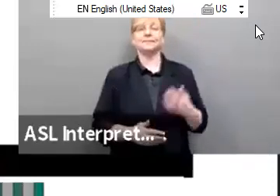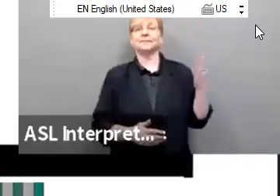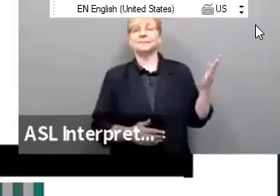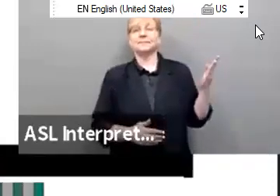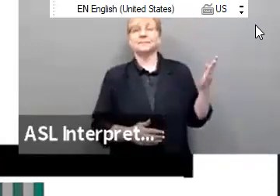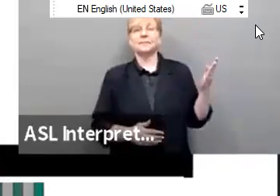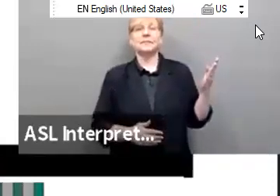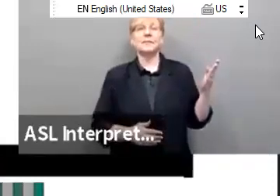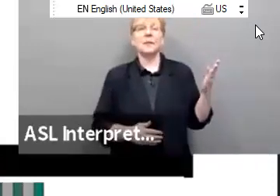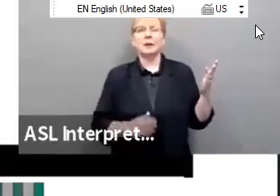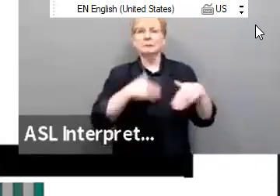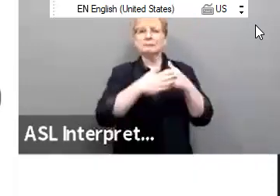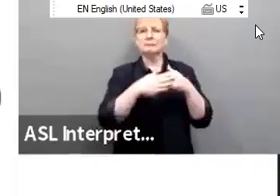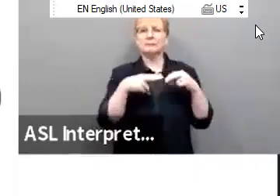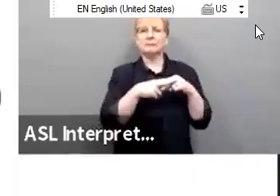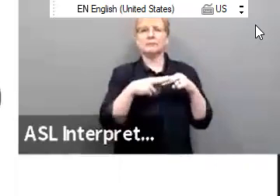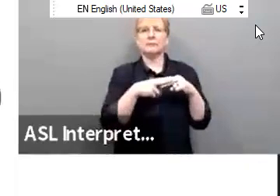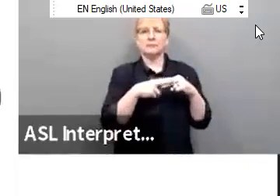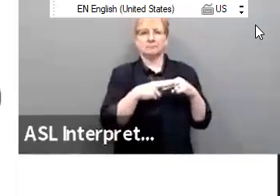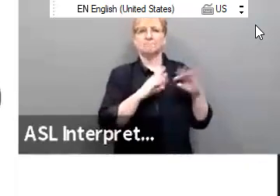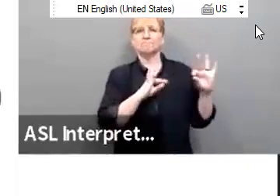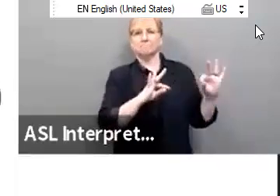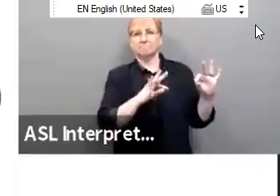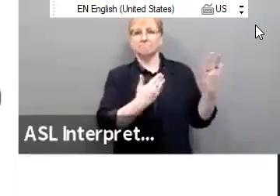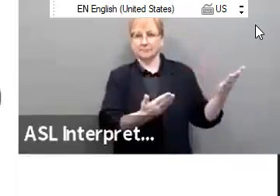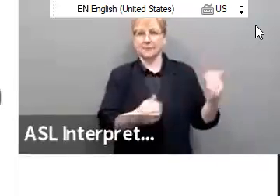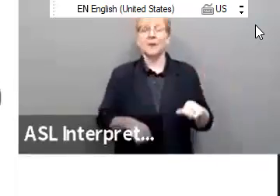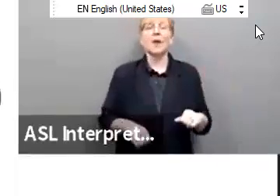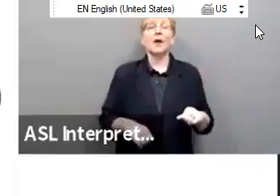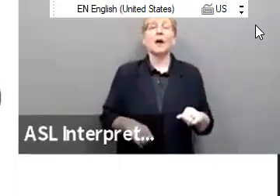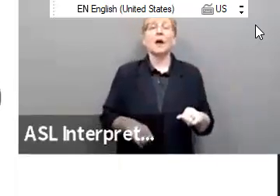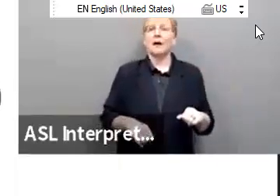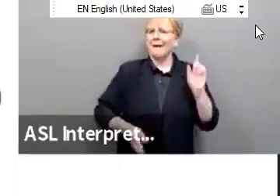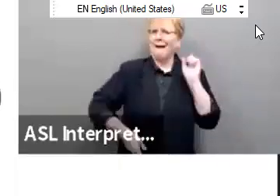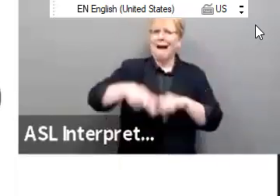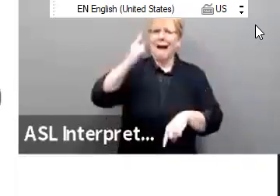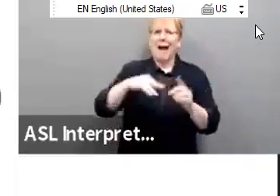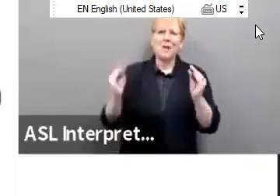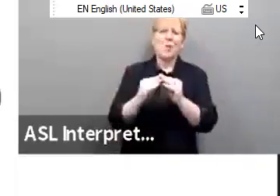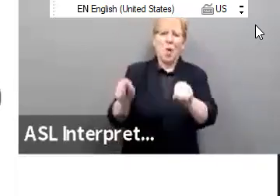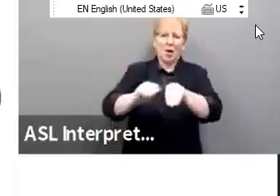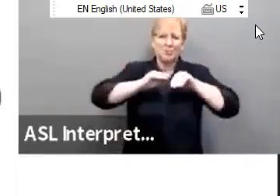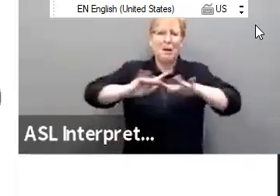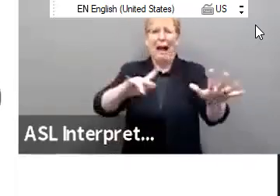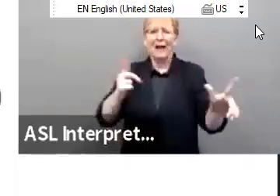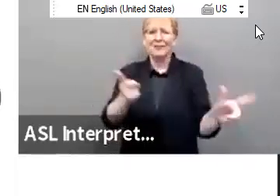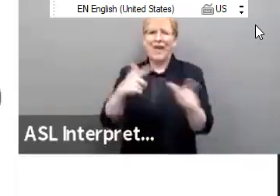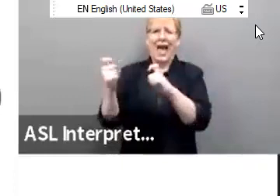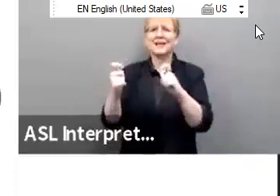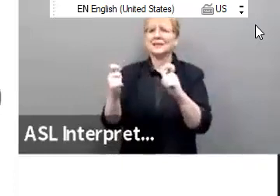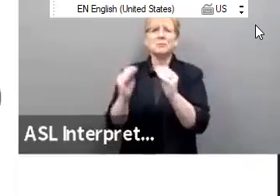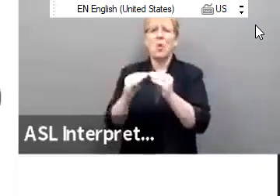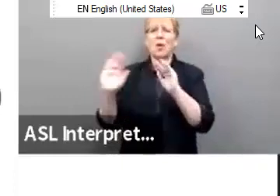nos muestra mediados de mayo. La variante, había otras variantes en ese entonces, pero la variante Delta se ha